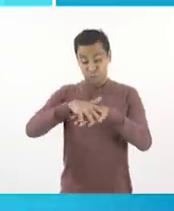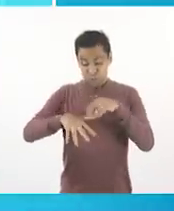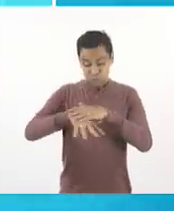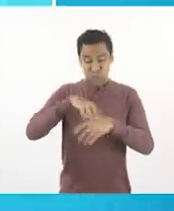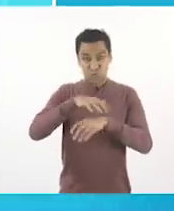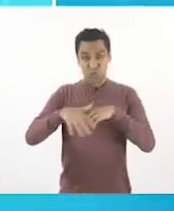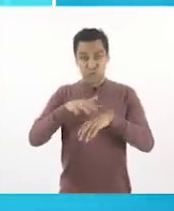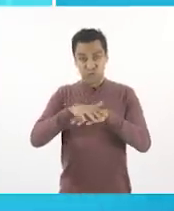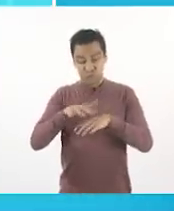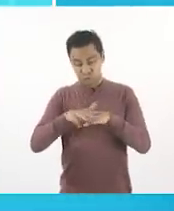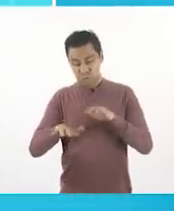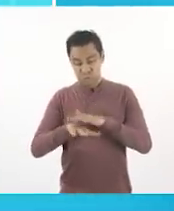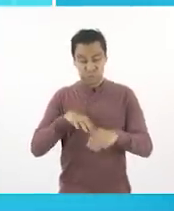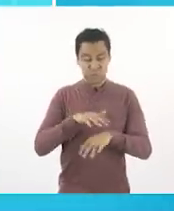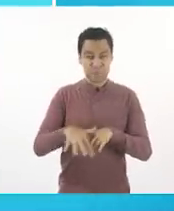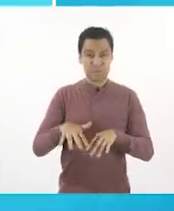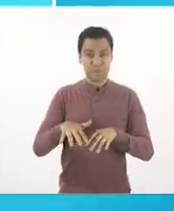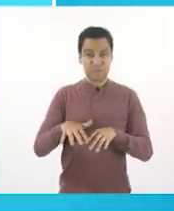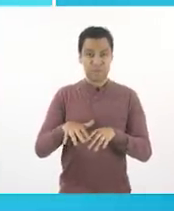con agua.